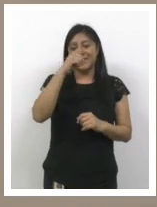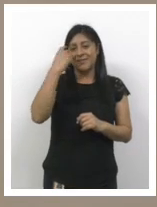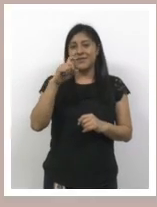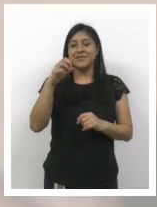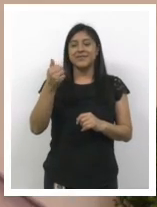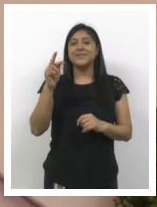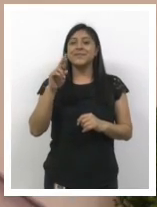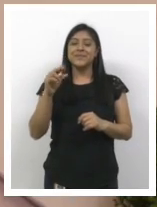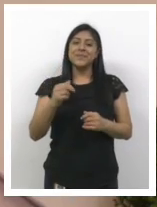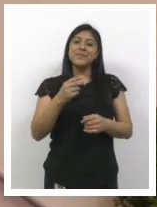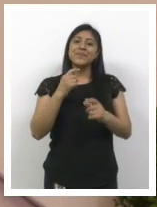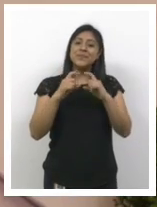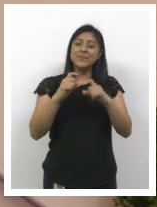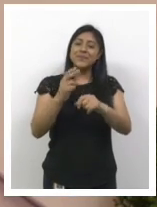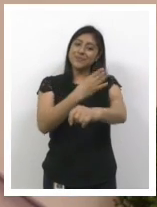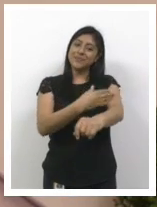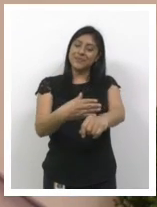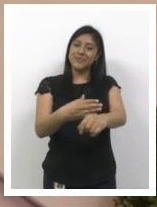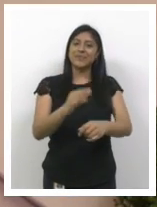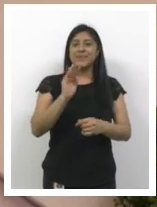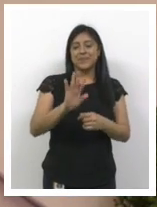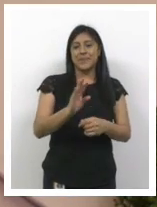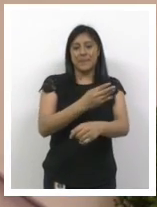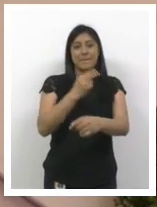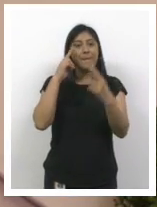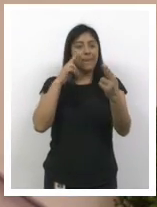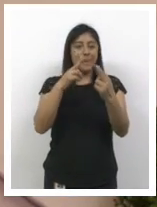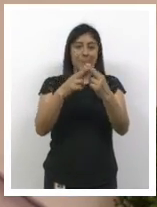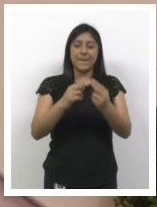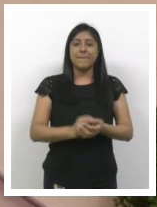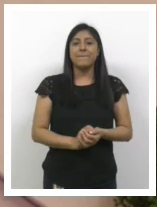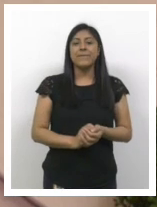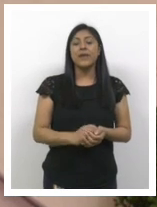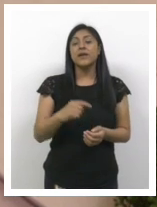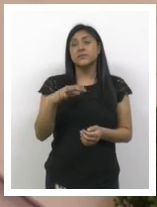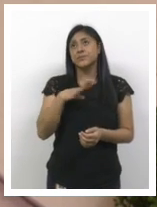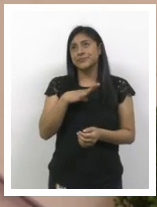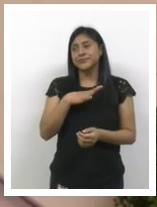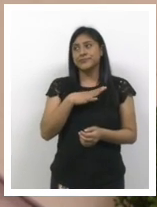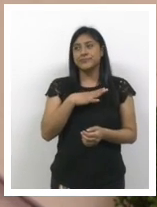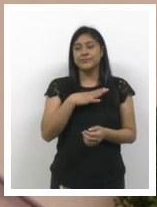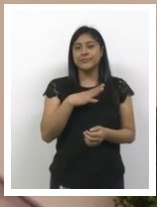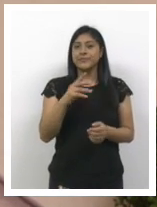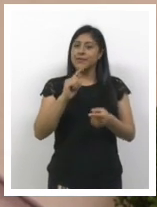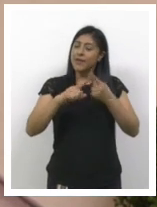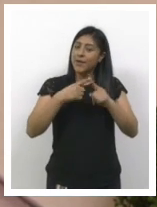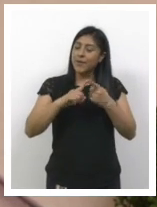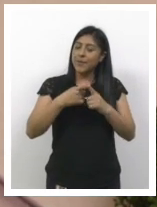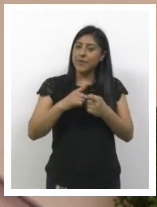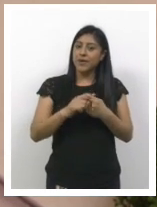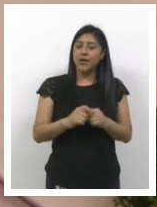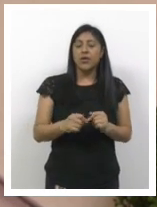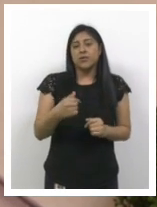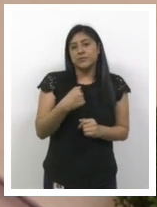su historia. Pues la verdad que había un conocido, y él ya no trabaja acá, pero yo estaba